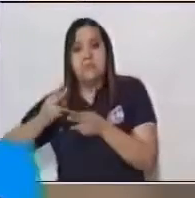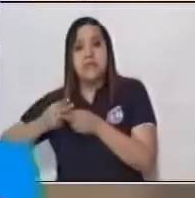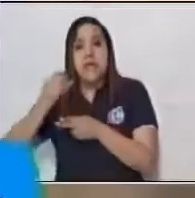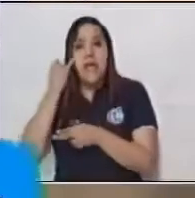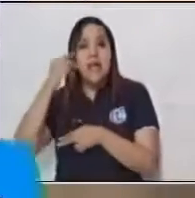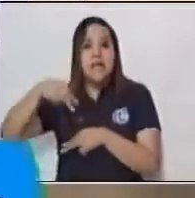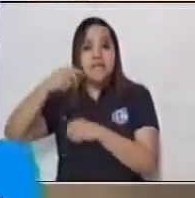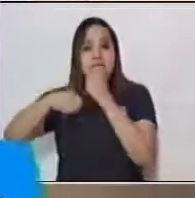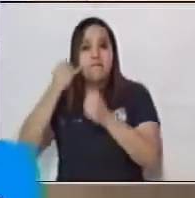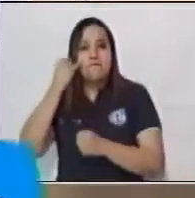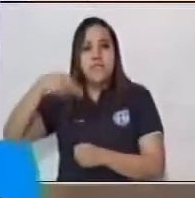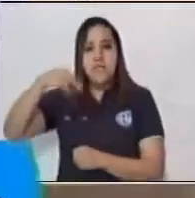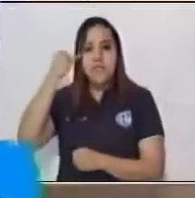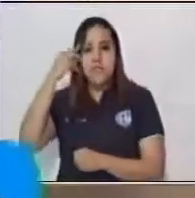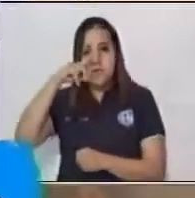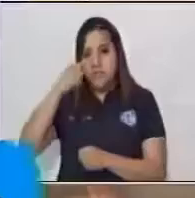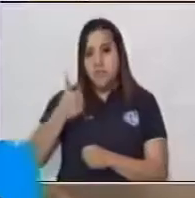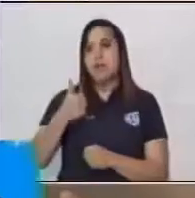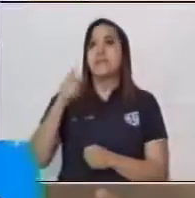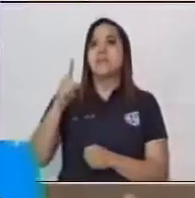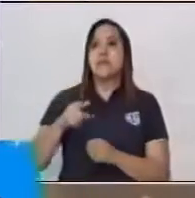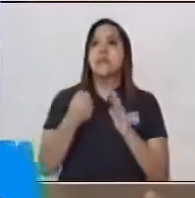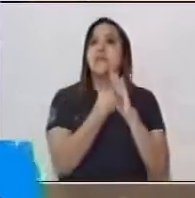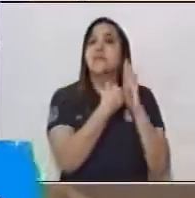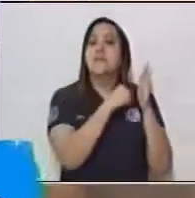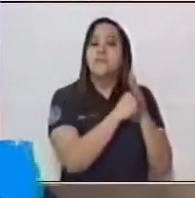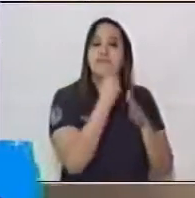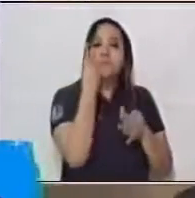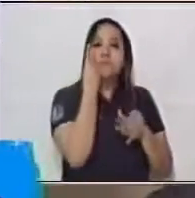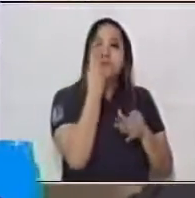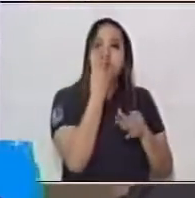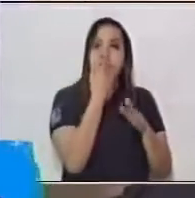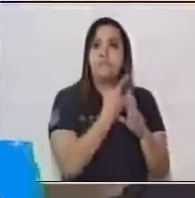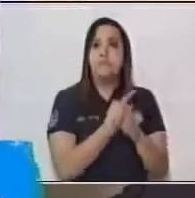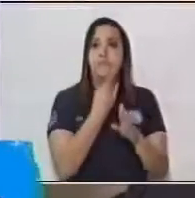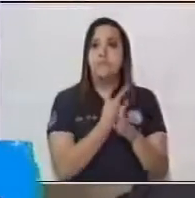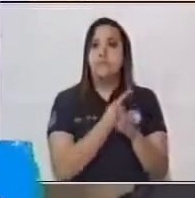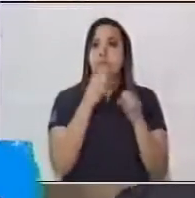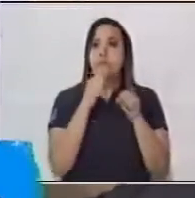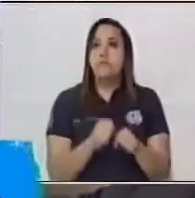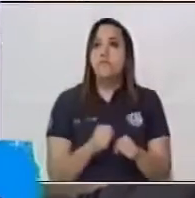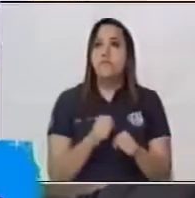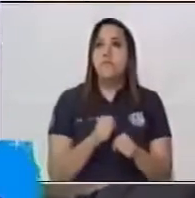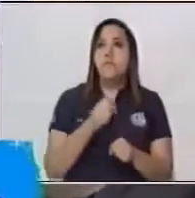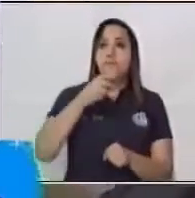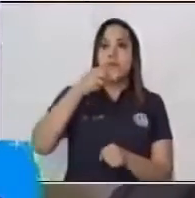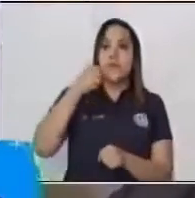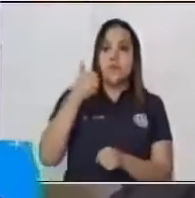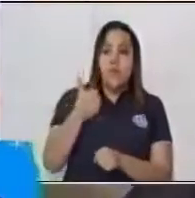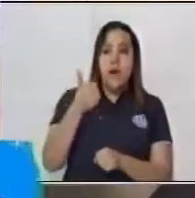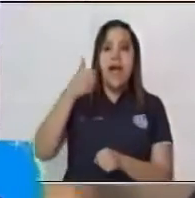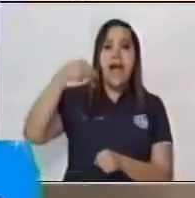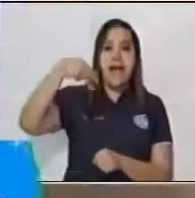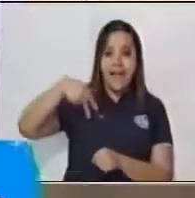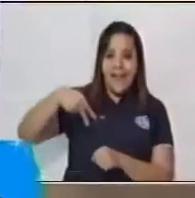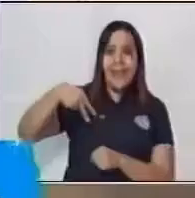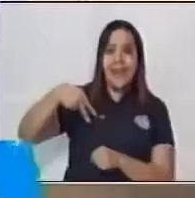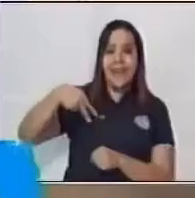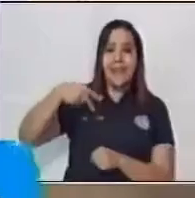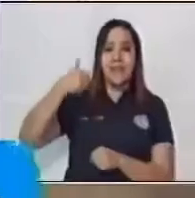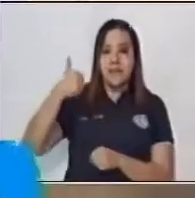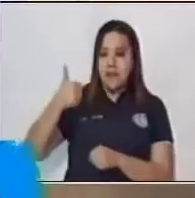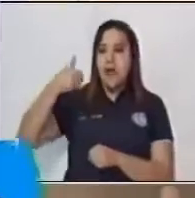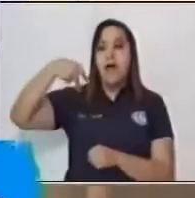La simbología que vamos a utilizar es la siguiente. Vamos a utilizar el término AN, o vamos